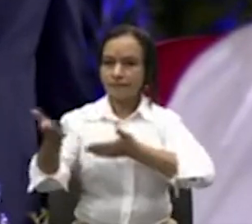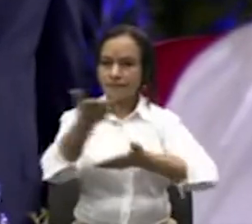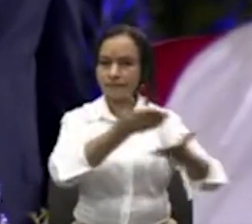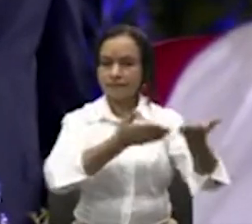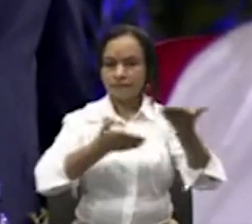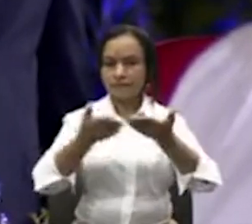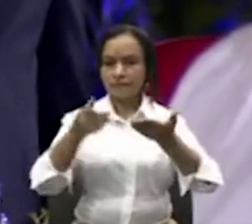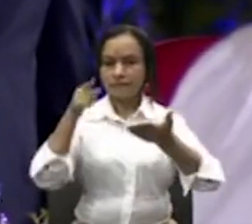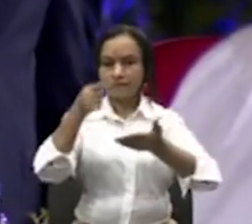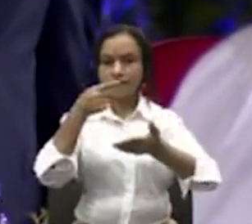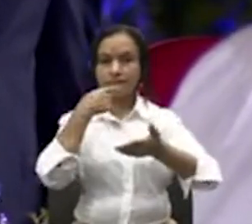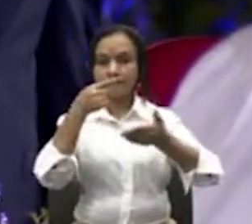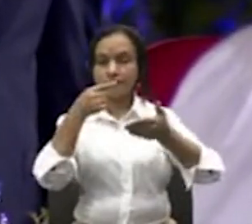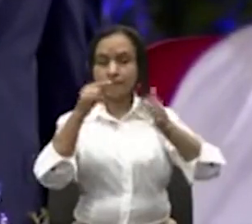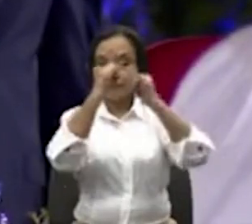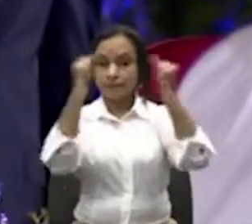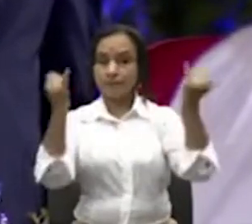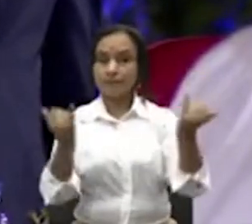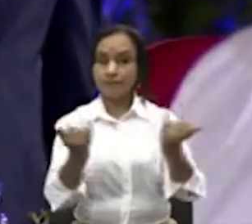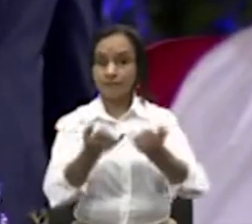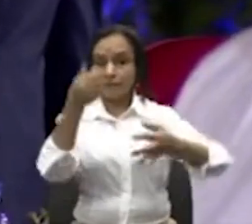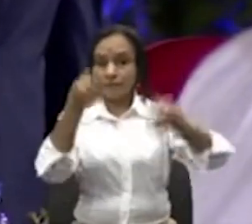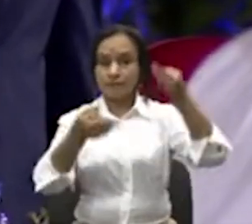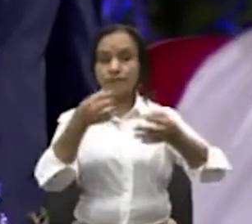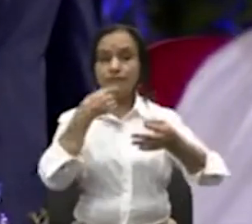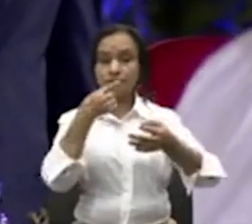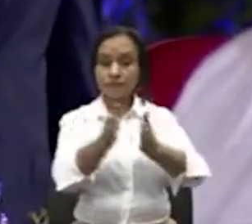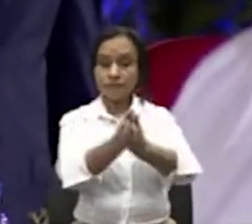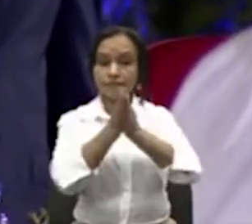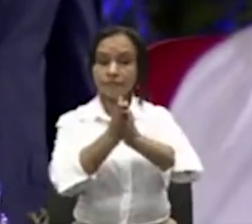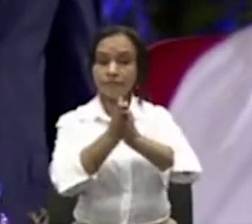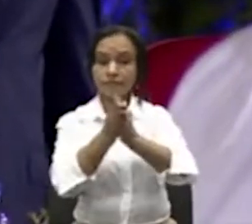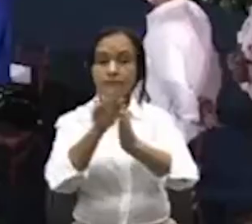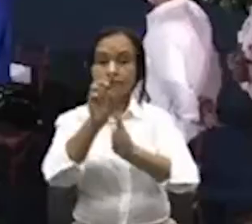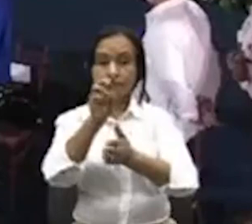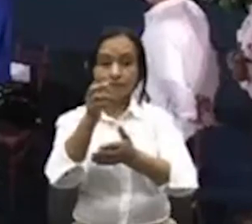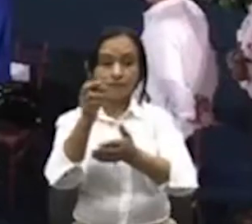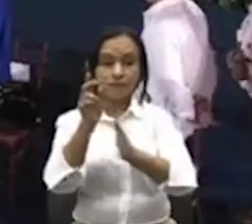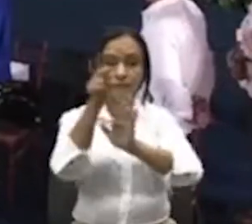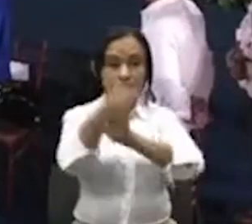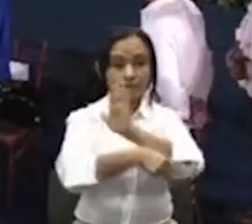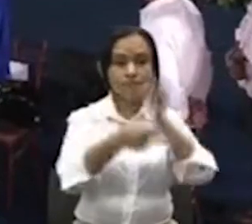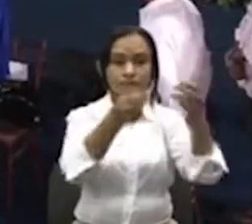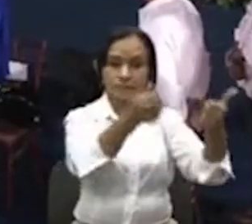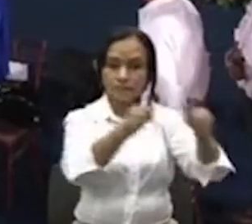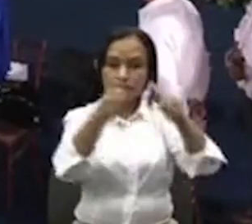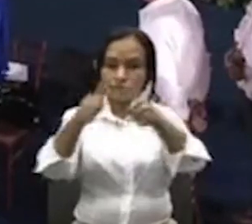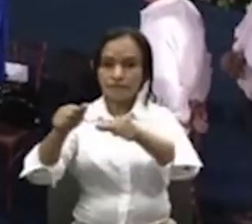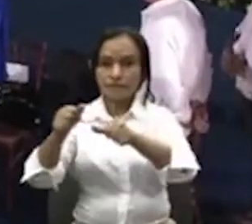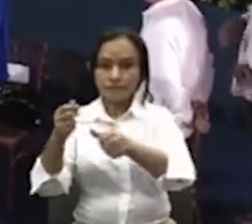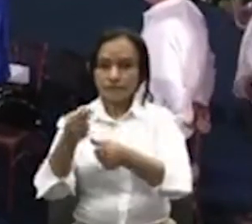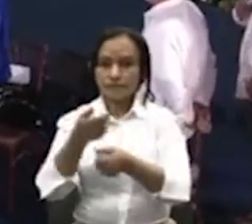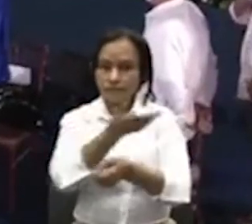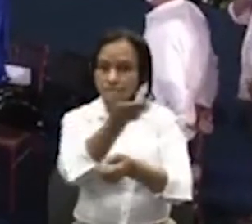la Corte lo que mandó fue que nos pusiéramos de acuerdo nosotros, que negociáramos